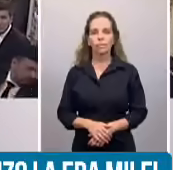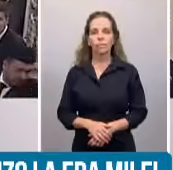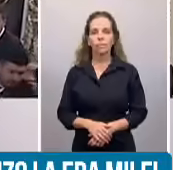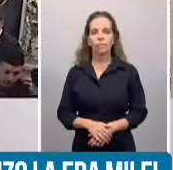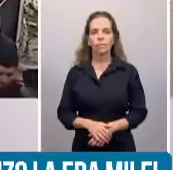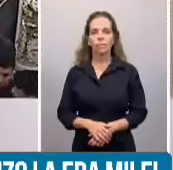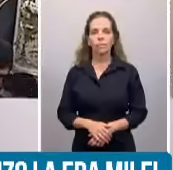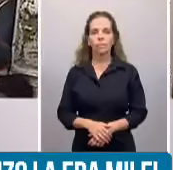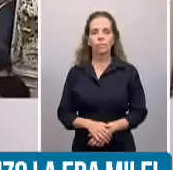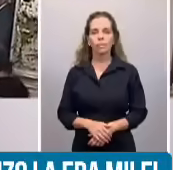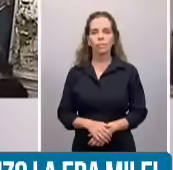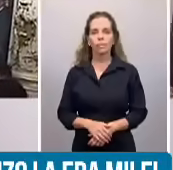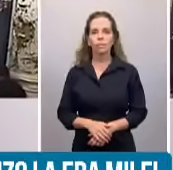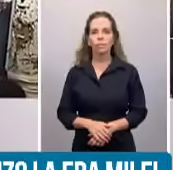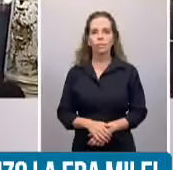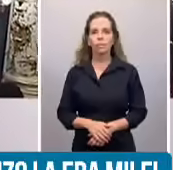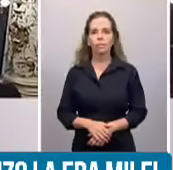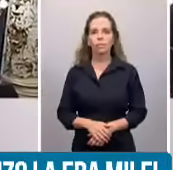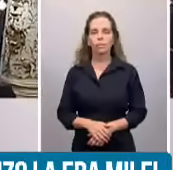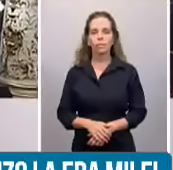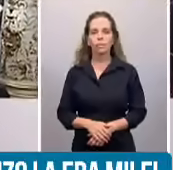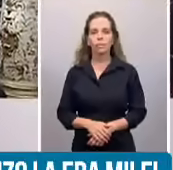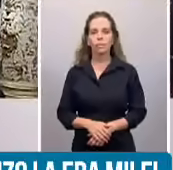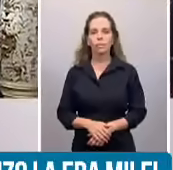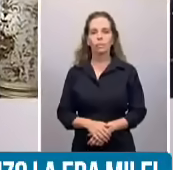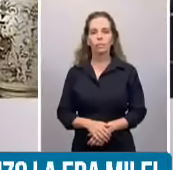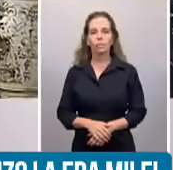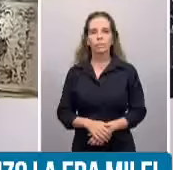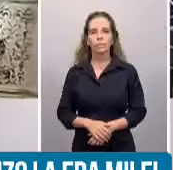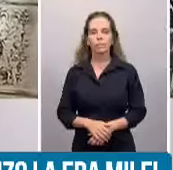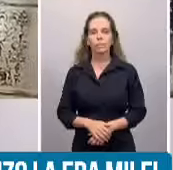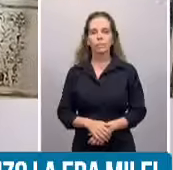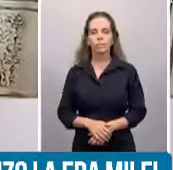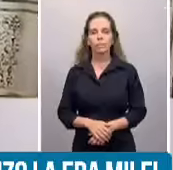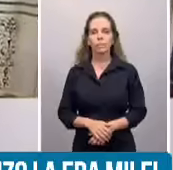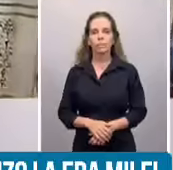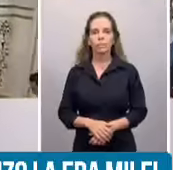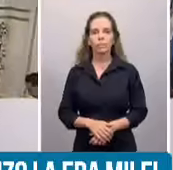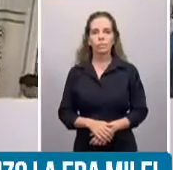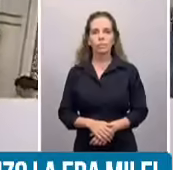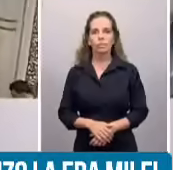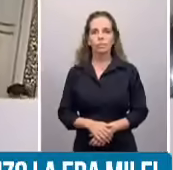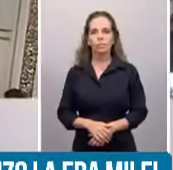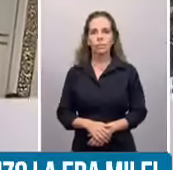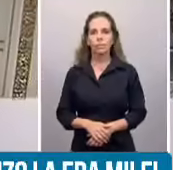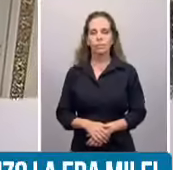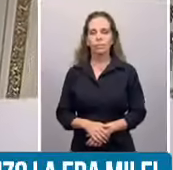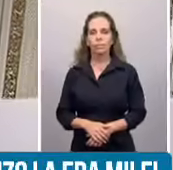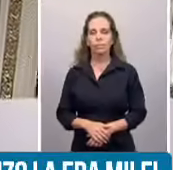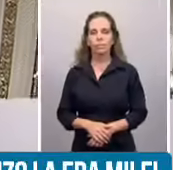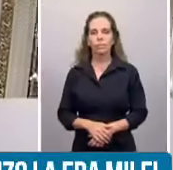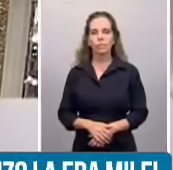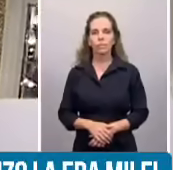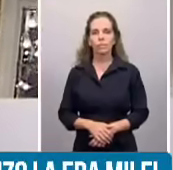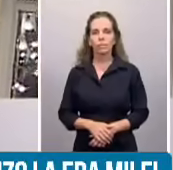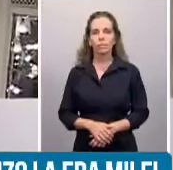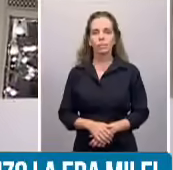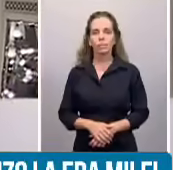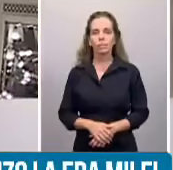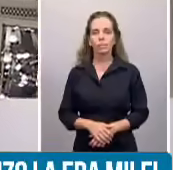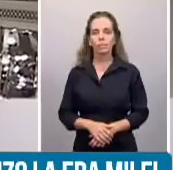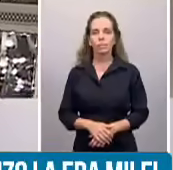el presidente de Ucrania. Esto es lo que veíamos recién. Miguel. Carlos, además, la seguridad y el operativo es tan grande que incluso, además